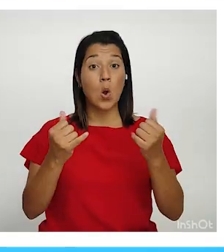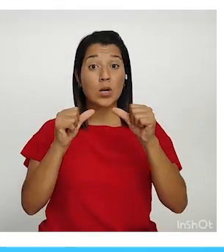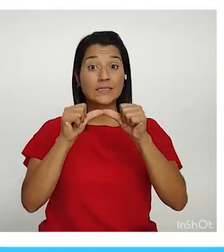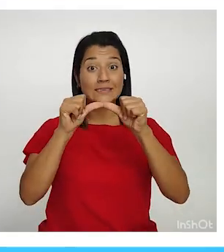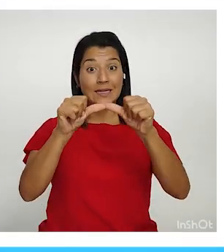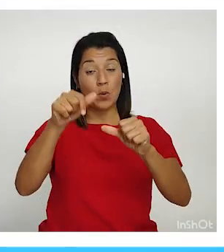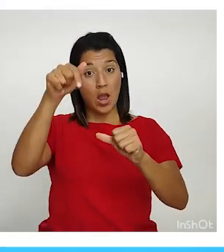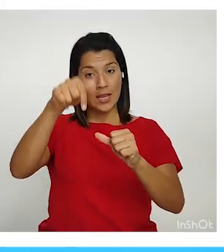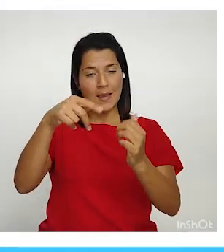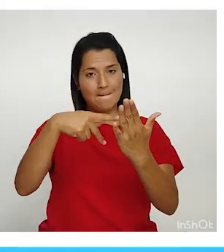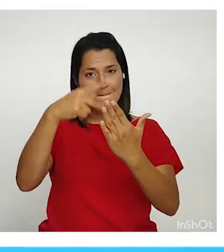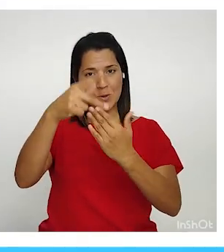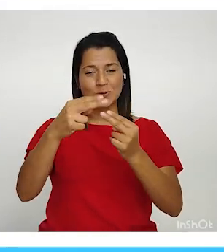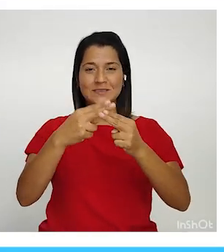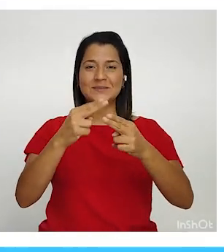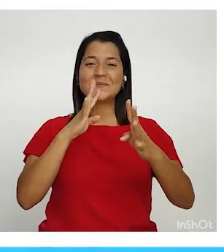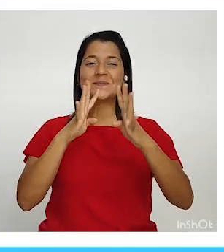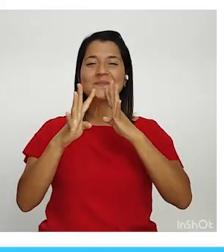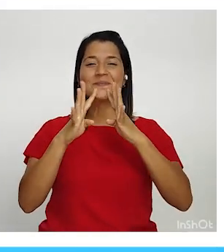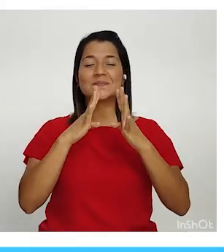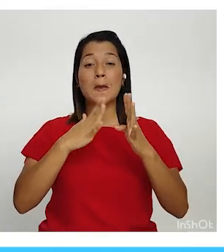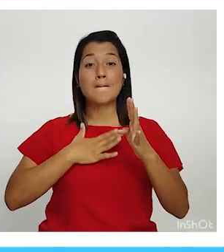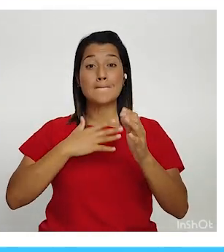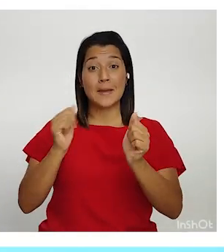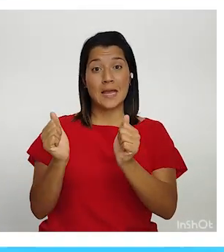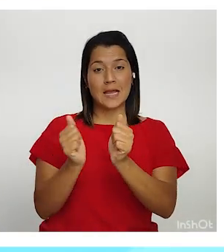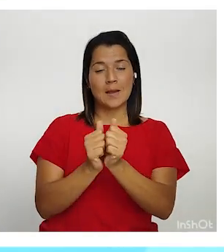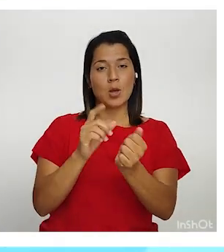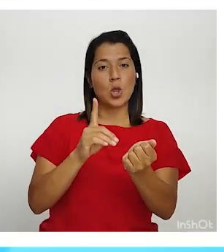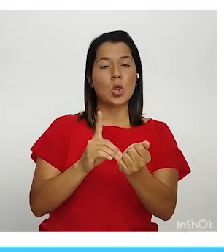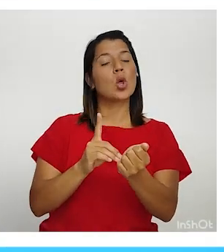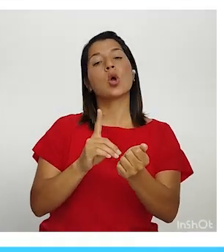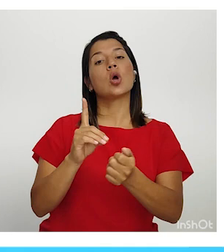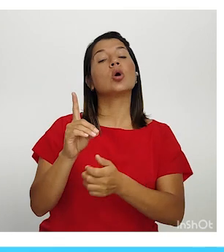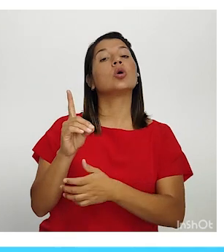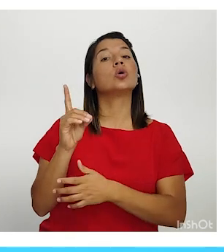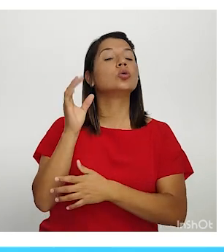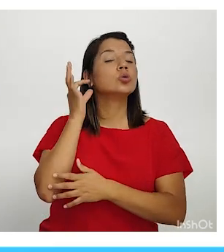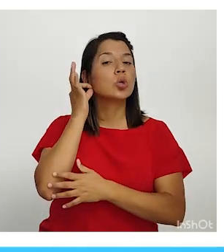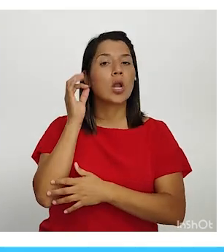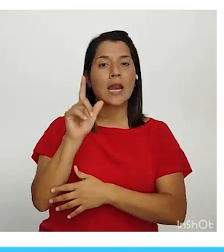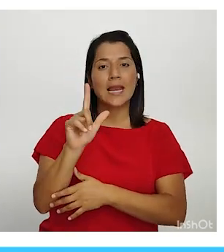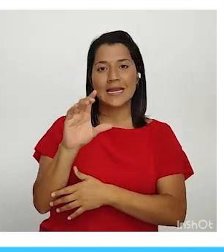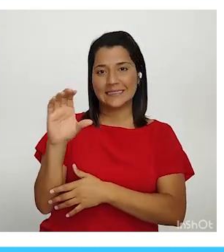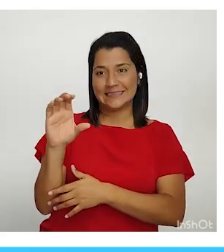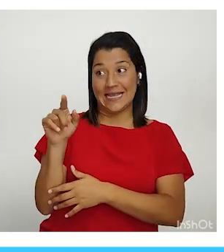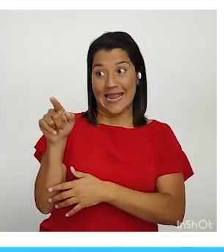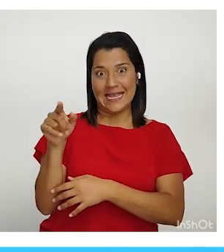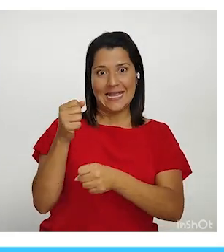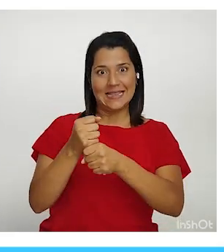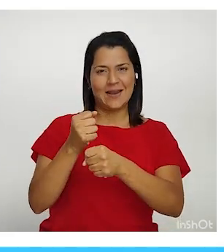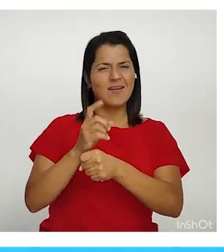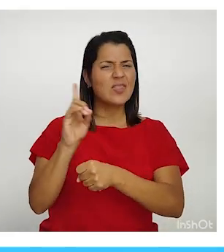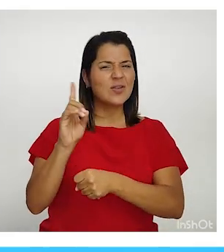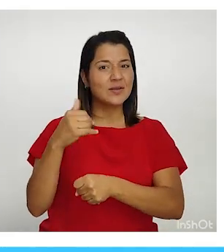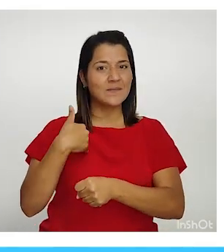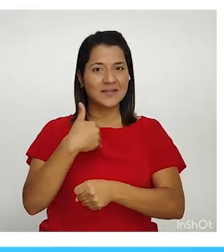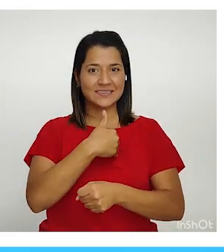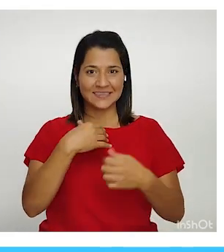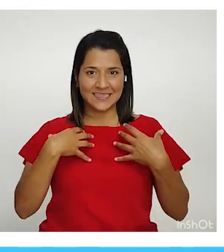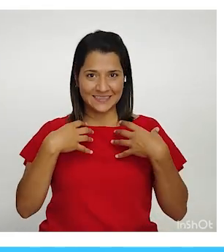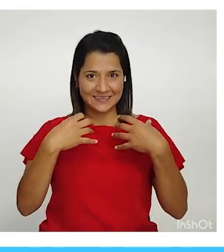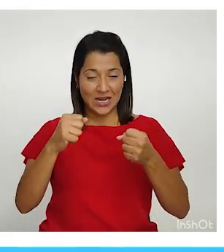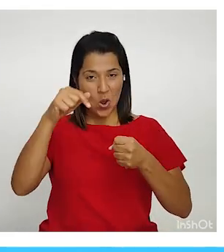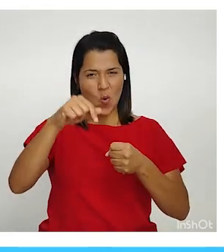Continuamos acá en su programa Conversamos. Me acompaña la doctora Lenia Centeno, quien es del Ministerio de Salud. Estamos hablando